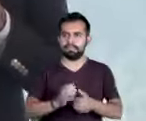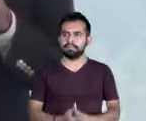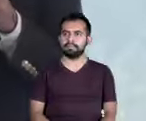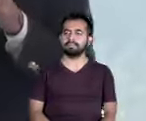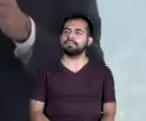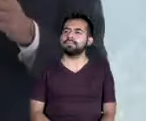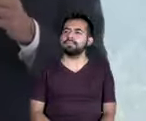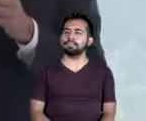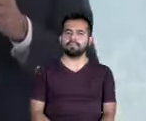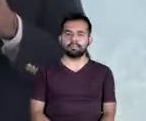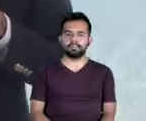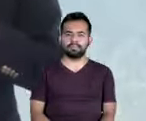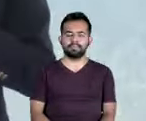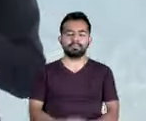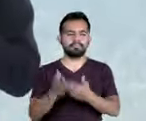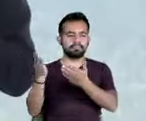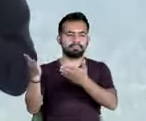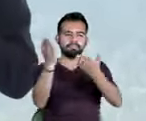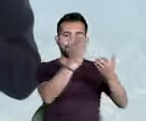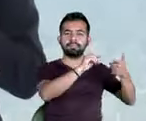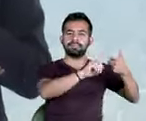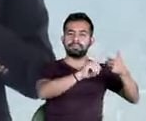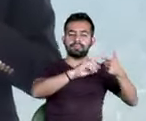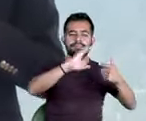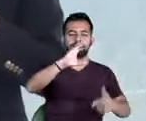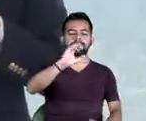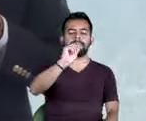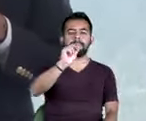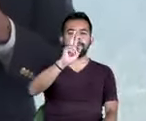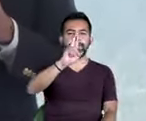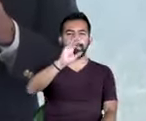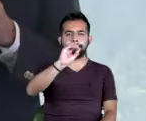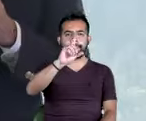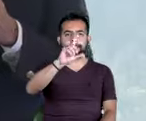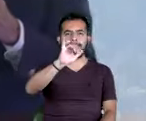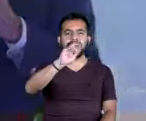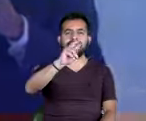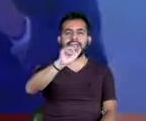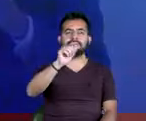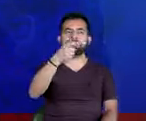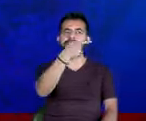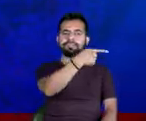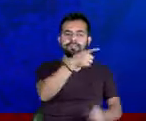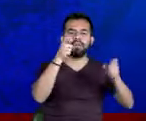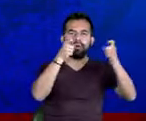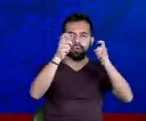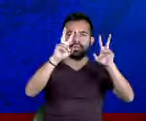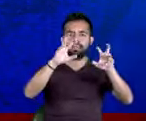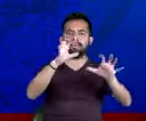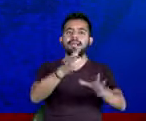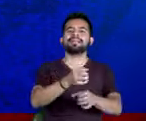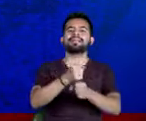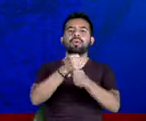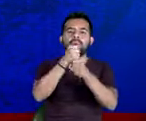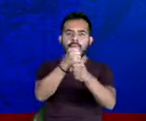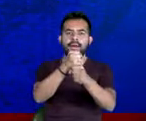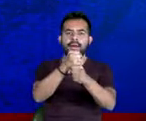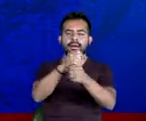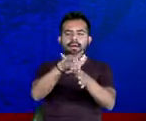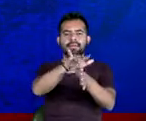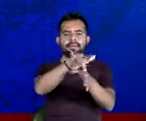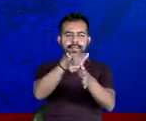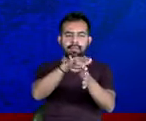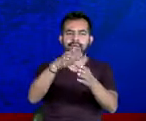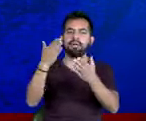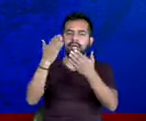Quiero continuar con Carolina Andrade. Carolina Andrade estará al frente de la Secretaría de Seguridad Ciudadana y Gestión de Riesgos. Ella es politóloga, tiene una